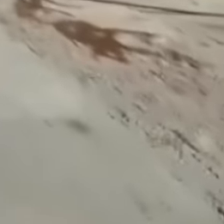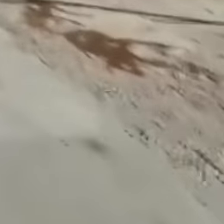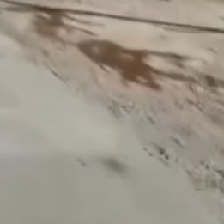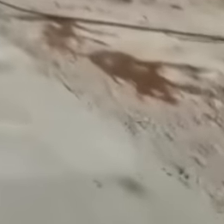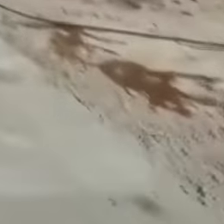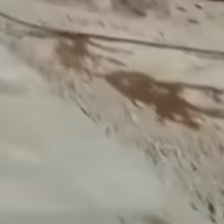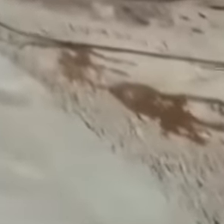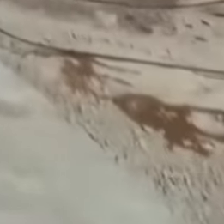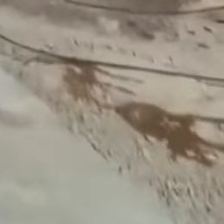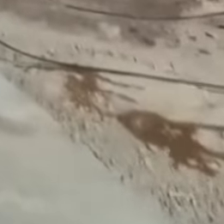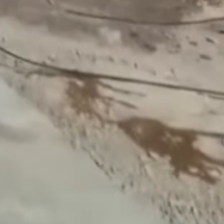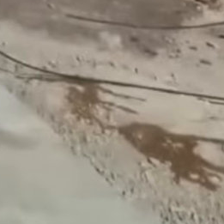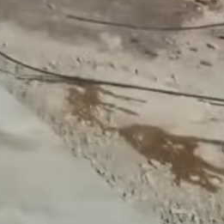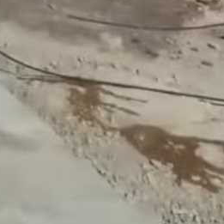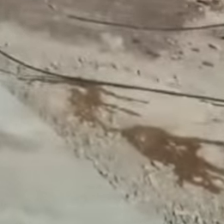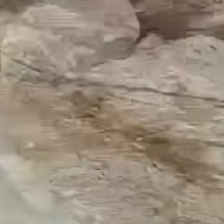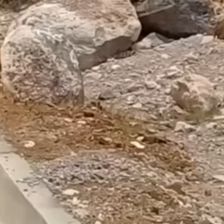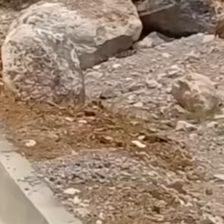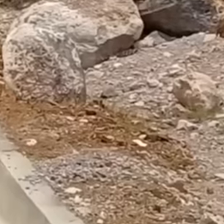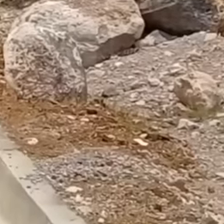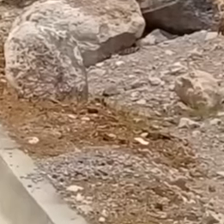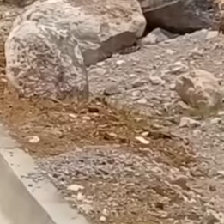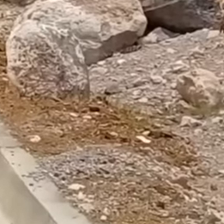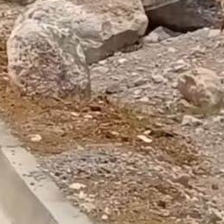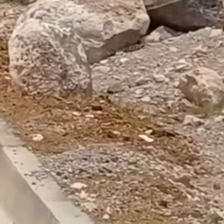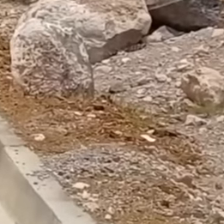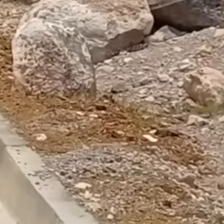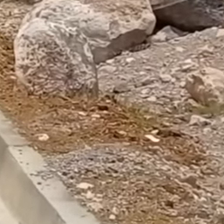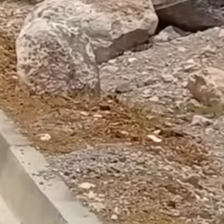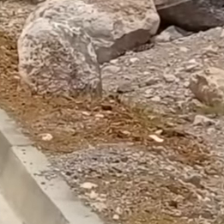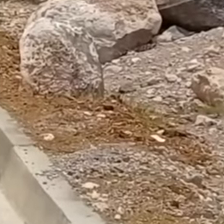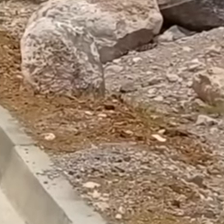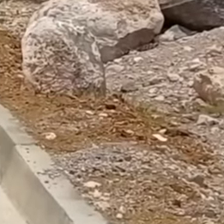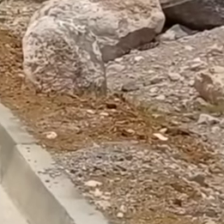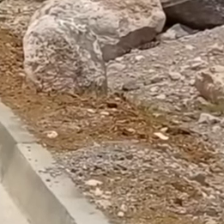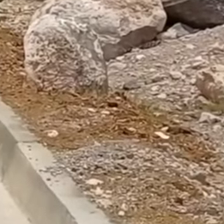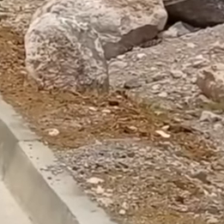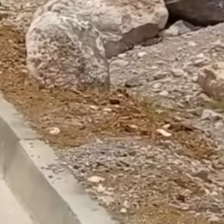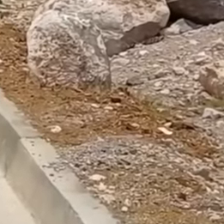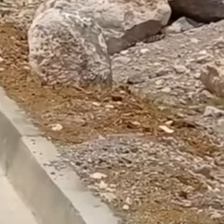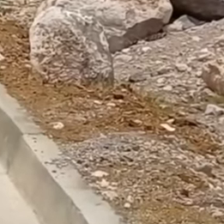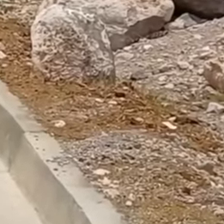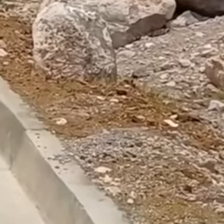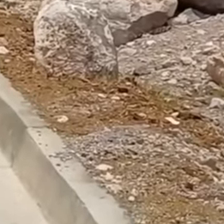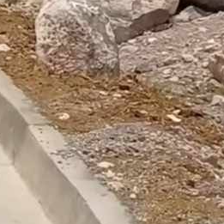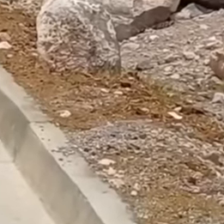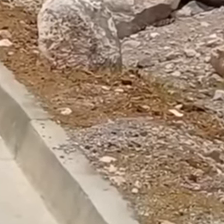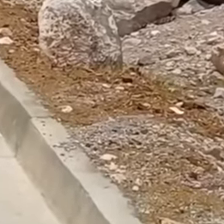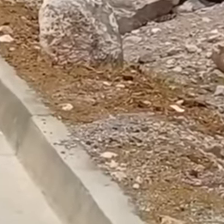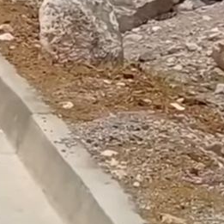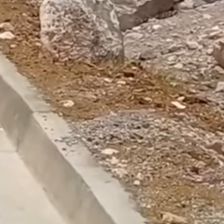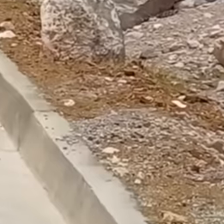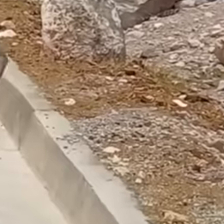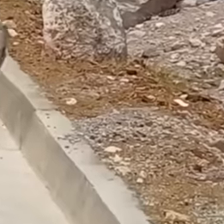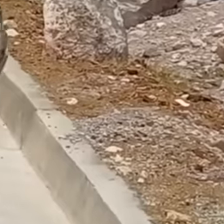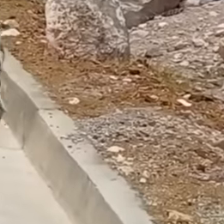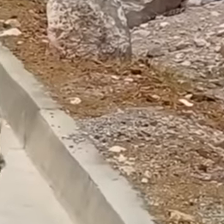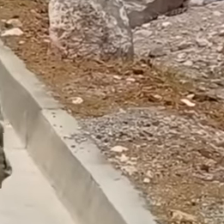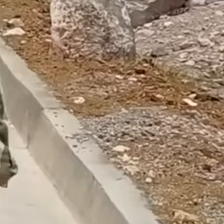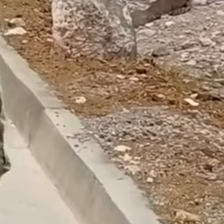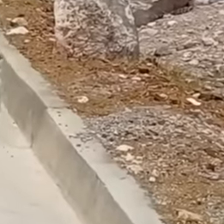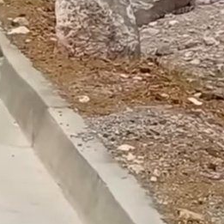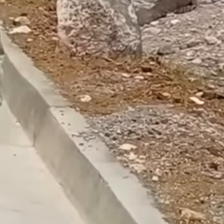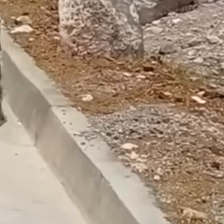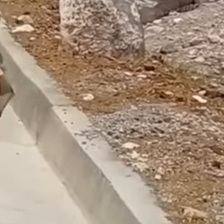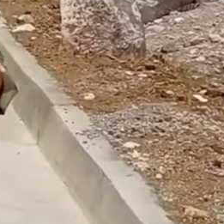licenciado Andrés Manuel, de mi parte le mando un cordial saludo a Catarina Coatlán,